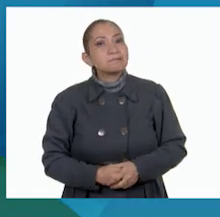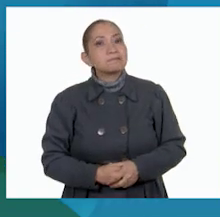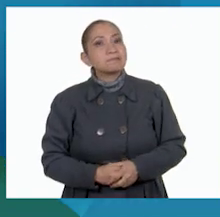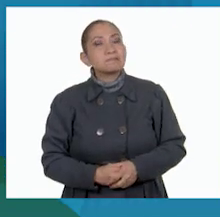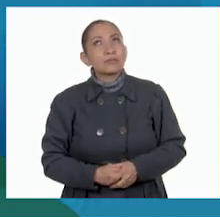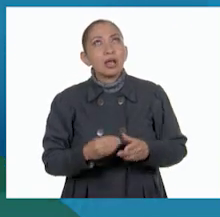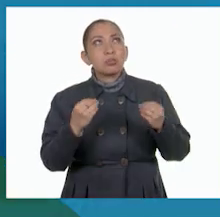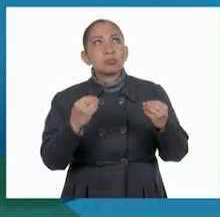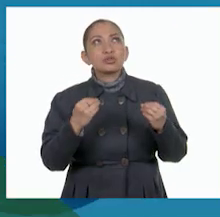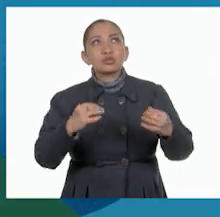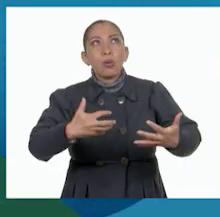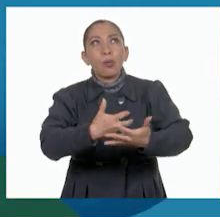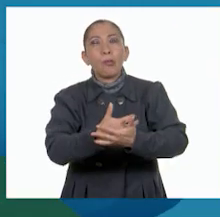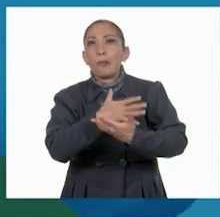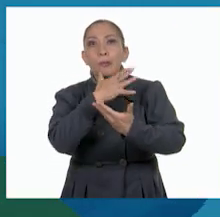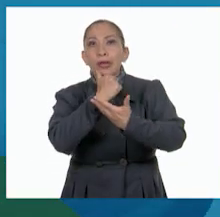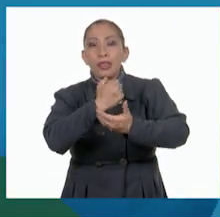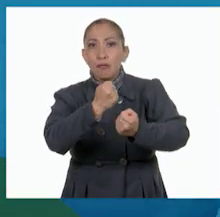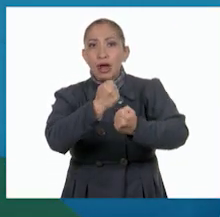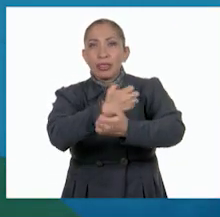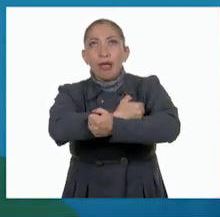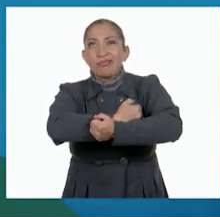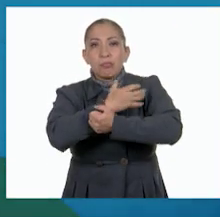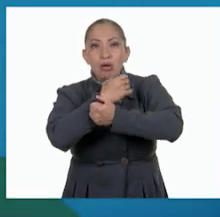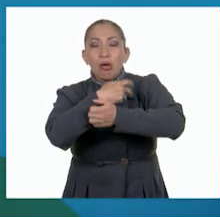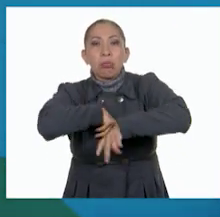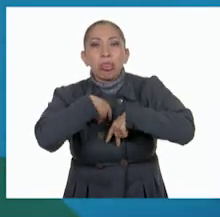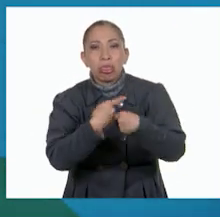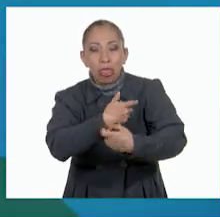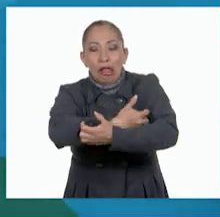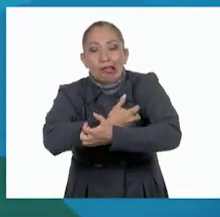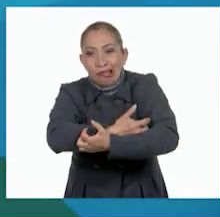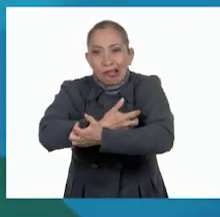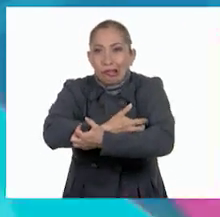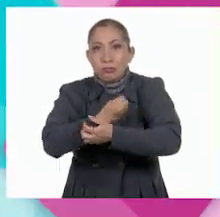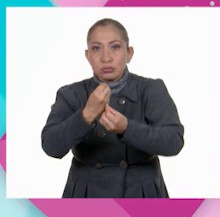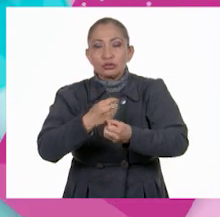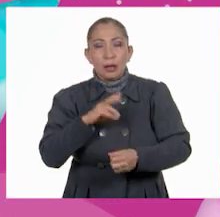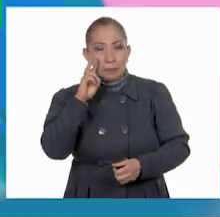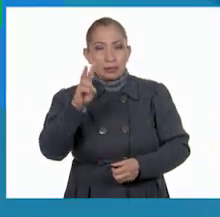Quien mucho abarca, poco aprieta. Y ahora vamos a ver las opciones.